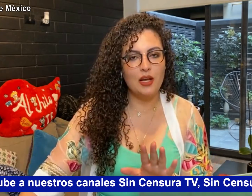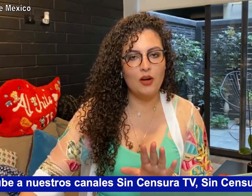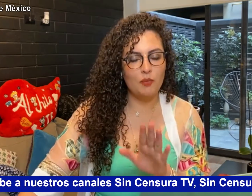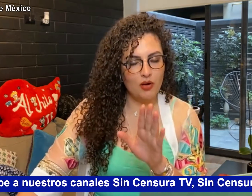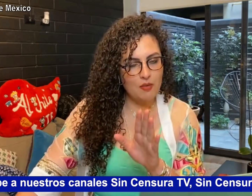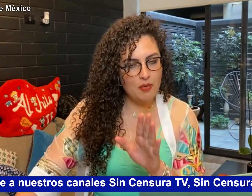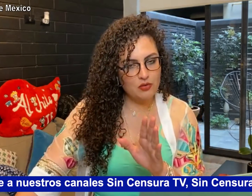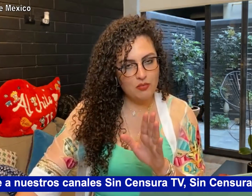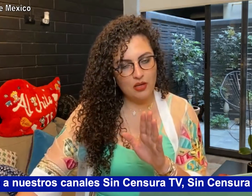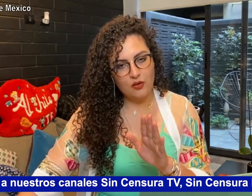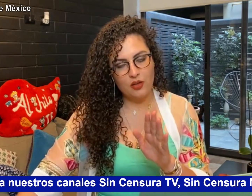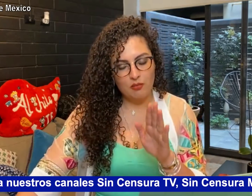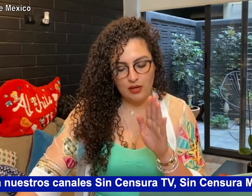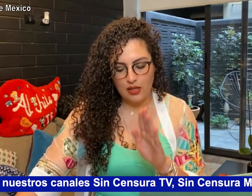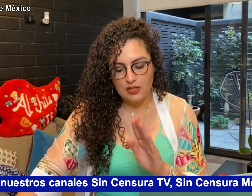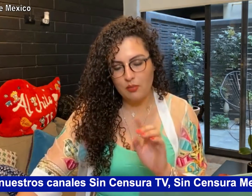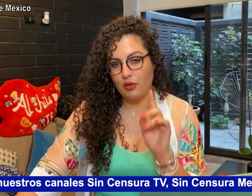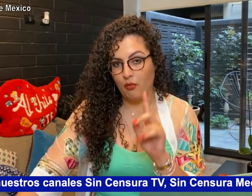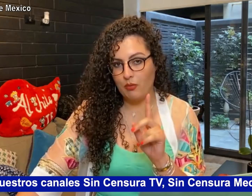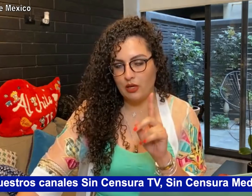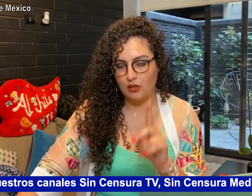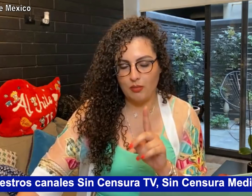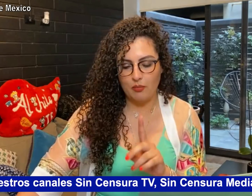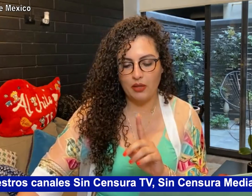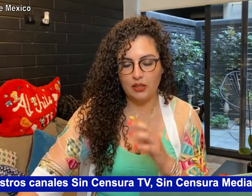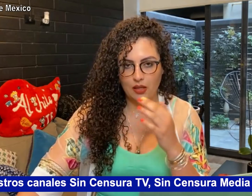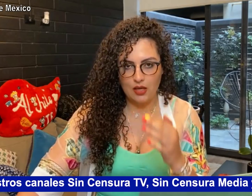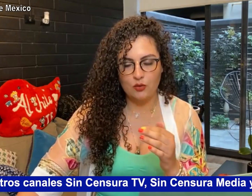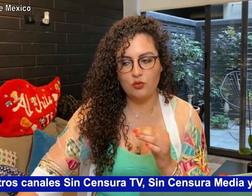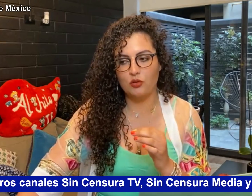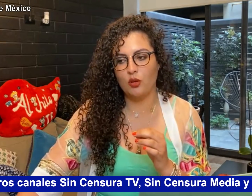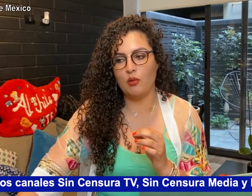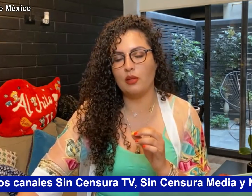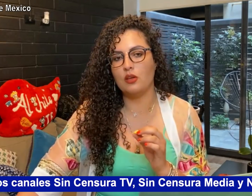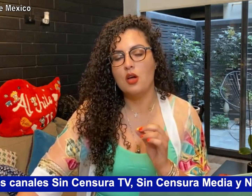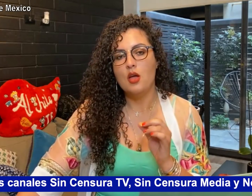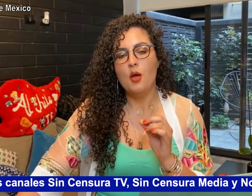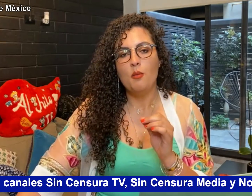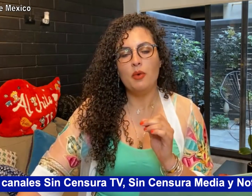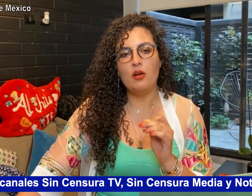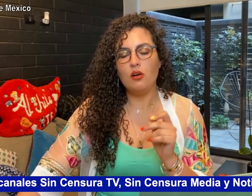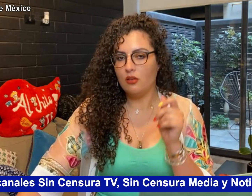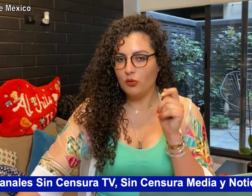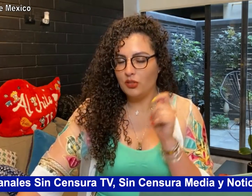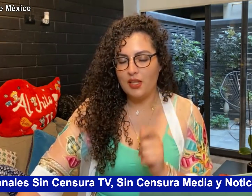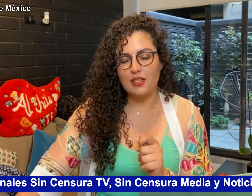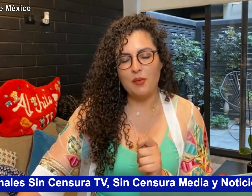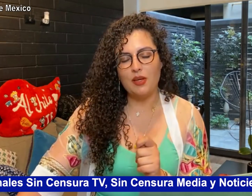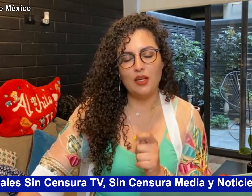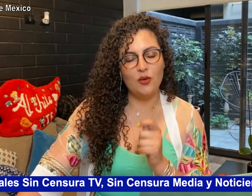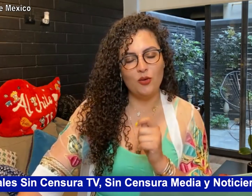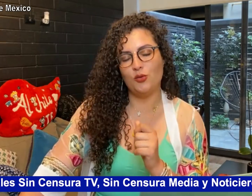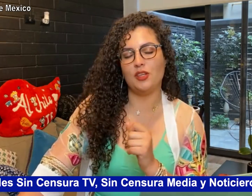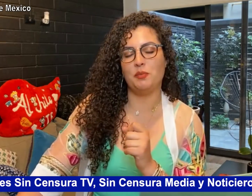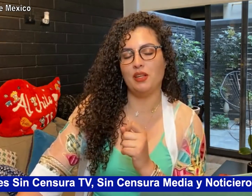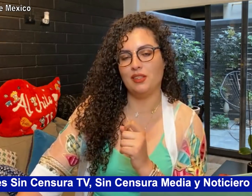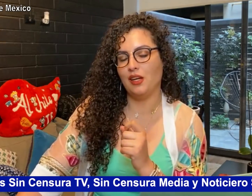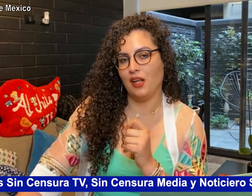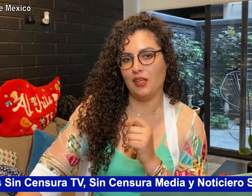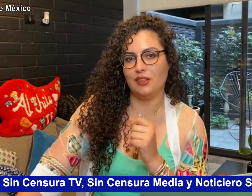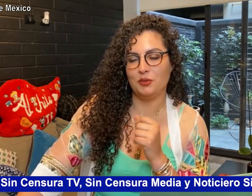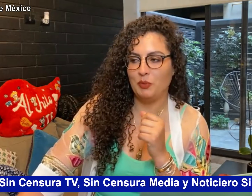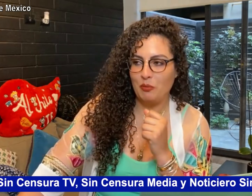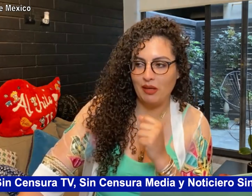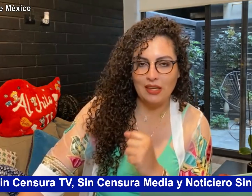Vamos a dejarlo ahí, pónganle pausa, mi querido David, mi querida Ceci, porque lo vamos a retomar a partir de ahí en un segundo momento. Pero ustedes saben que yo no soy experta